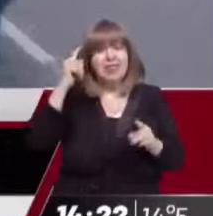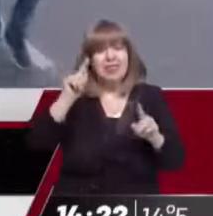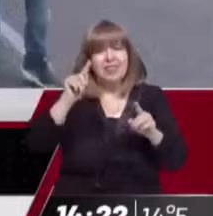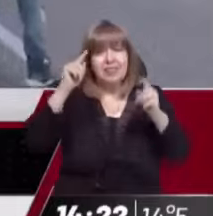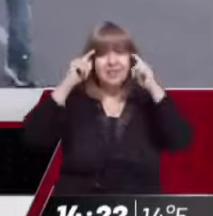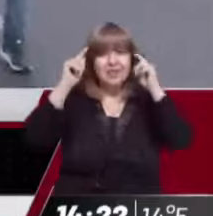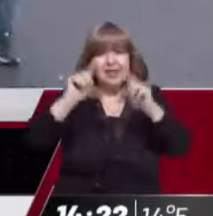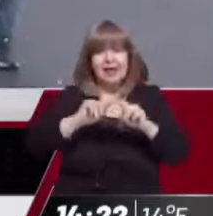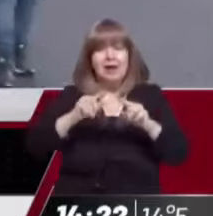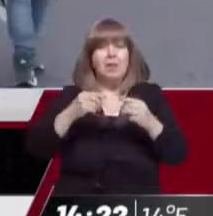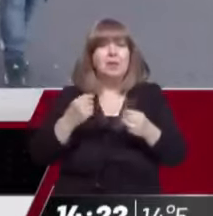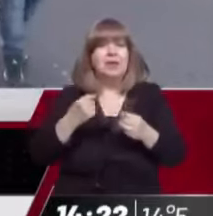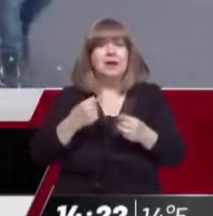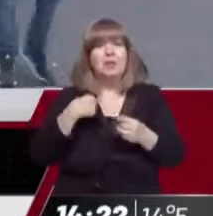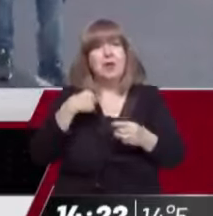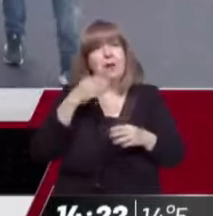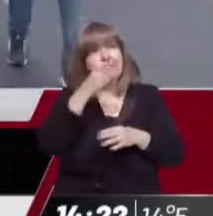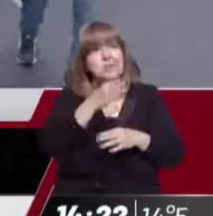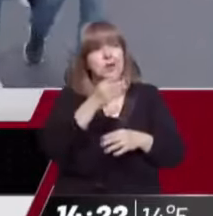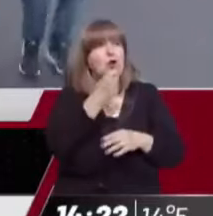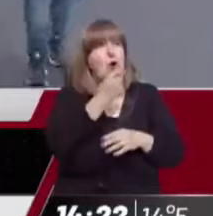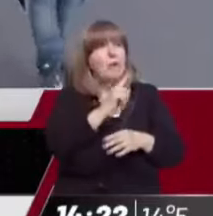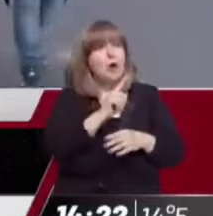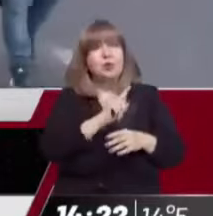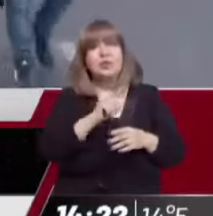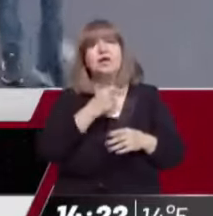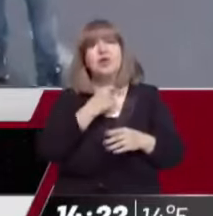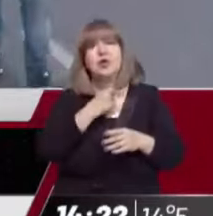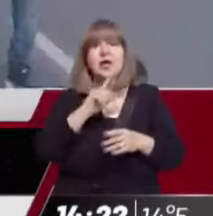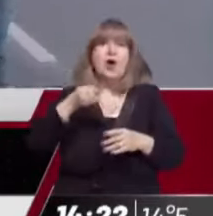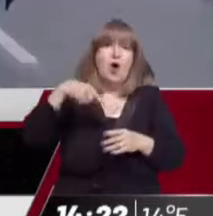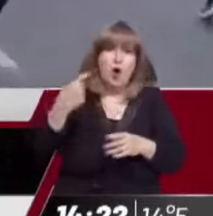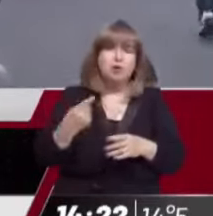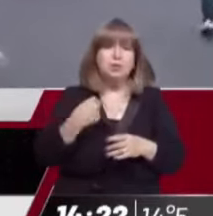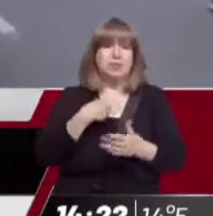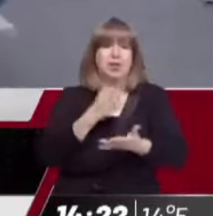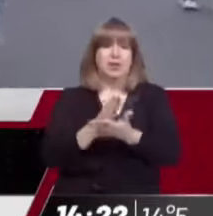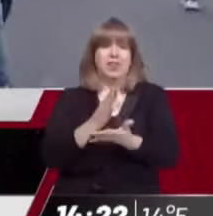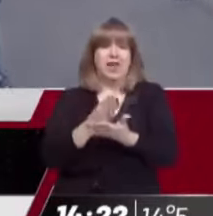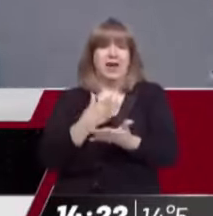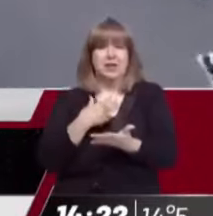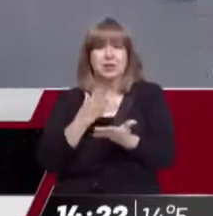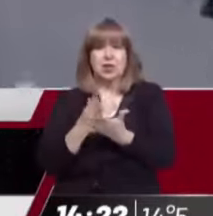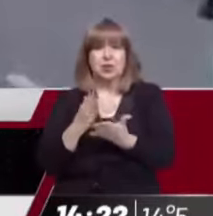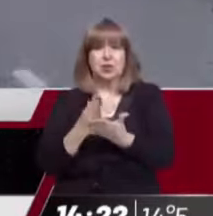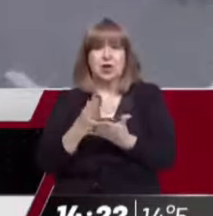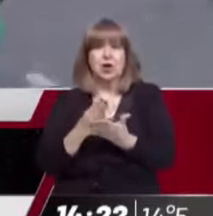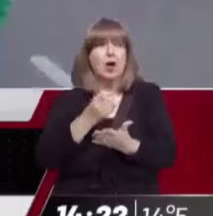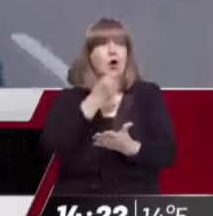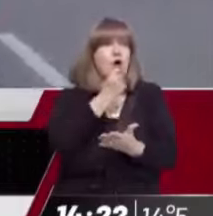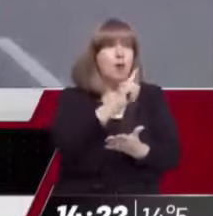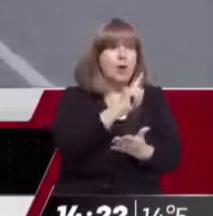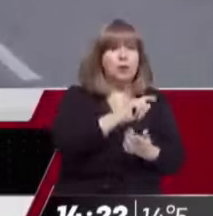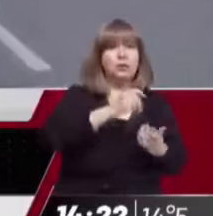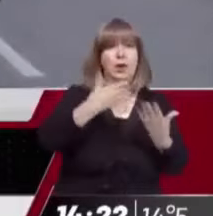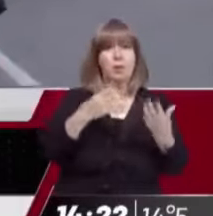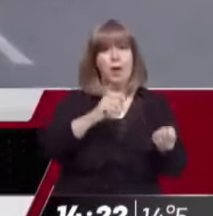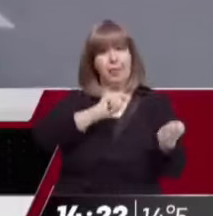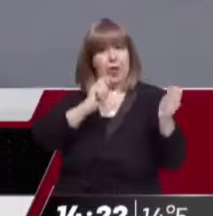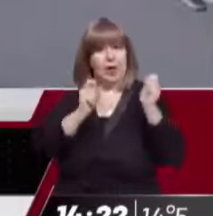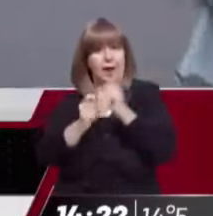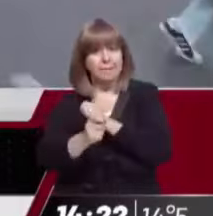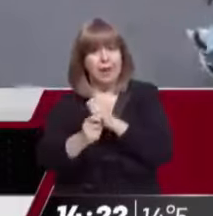Entonces, si uno realmente quiere estudiar y hay un derecho a estudiar, yo creo que sí, debería ser libre. O